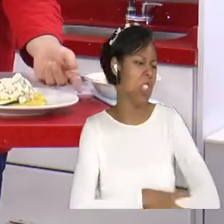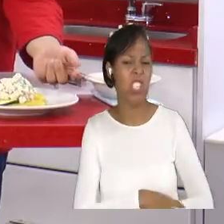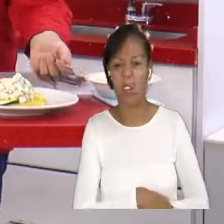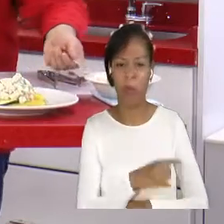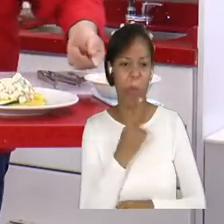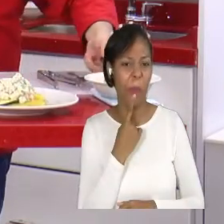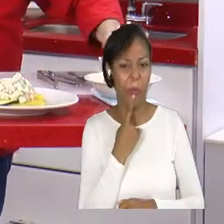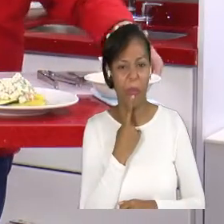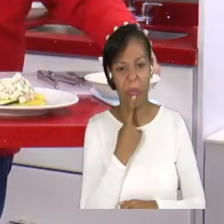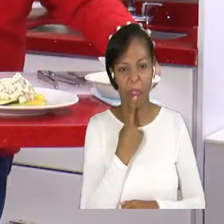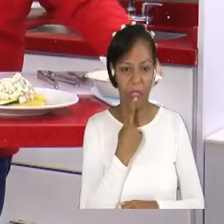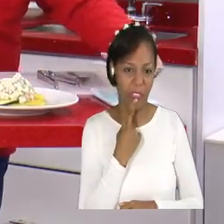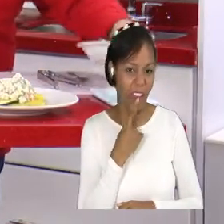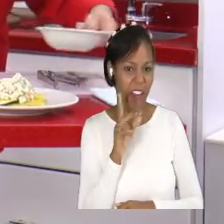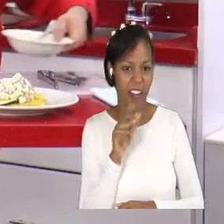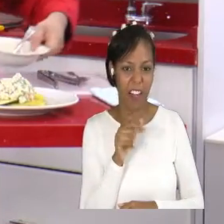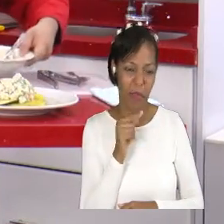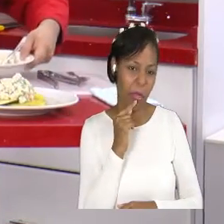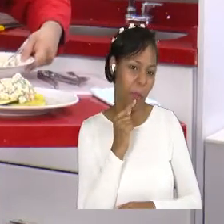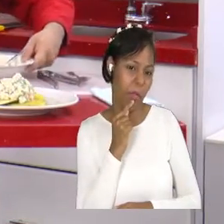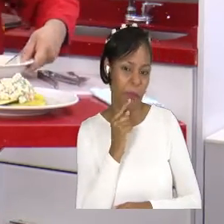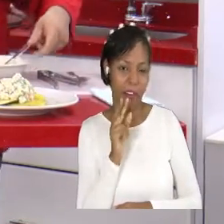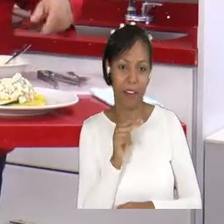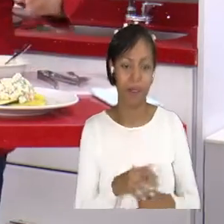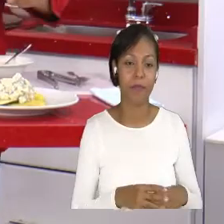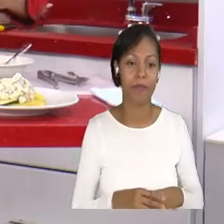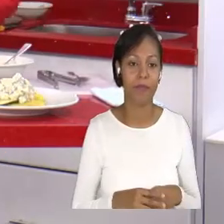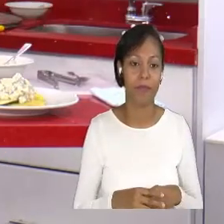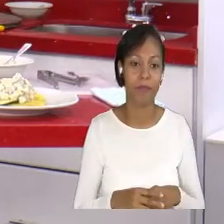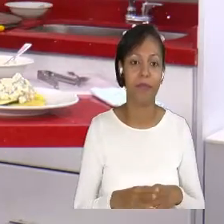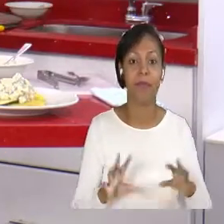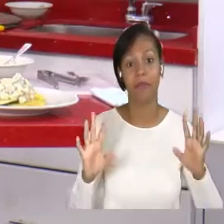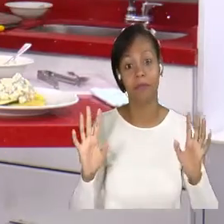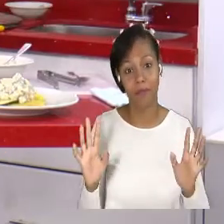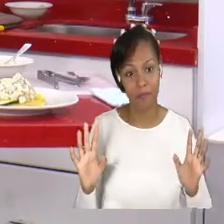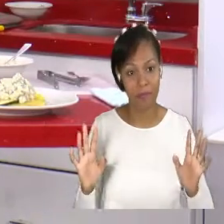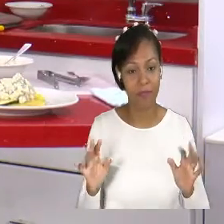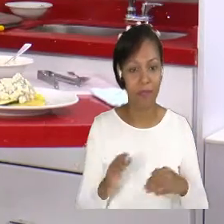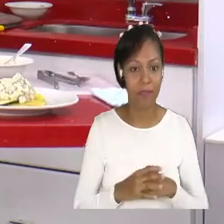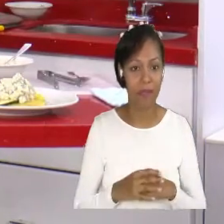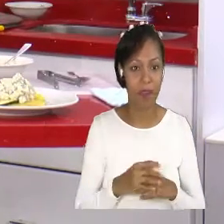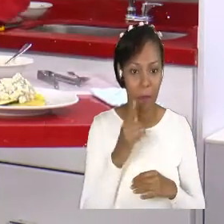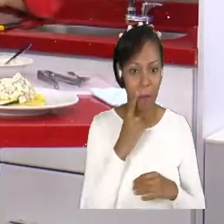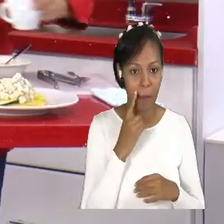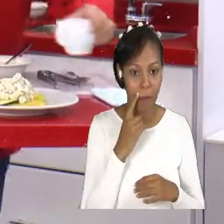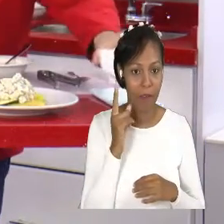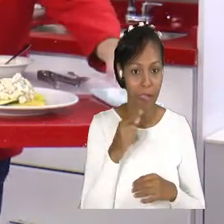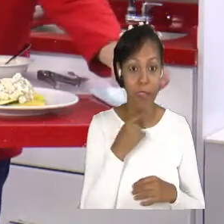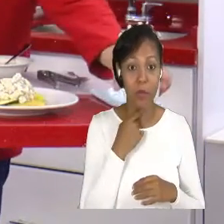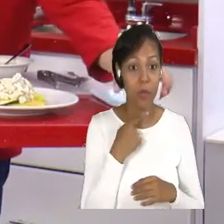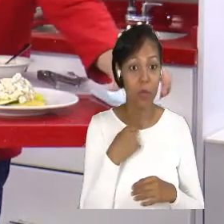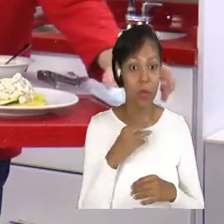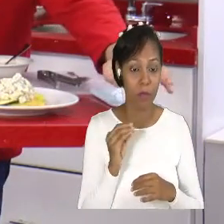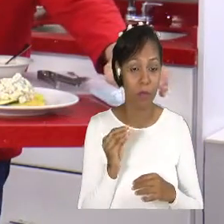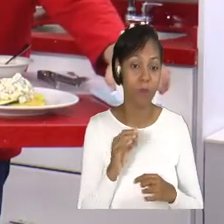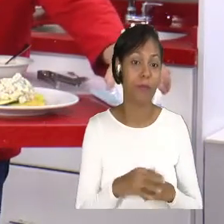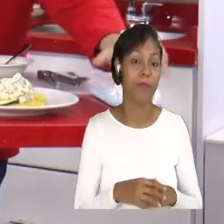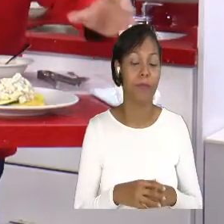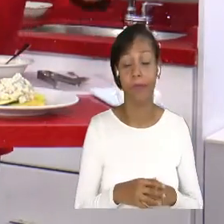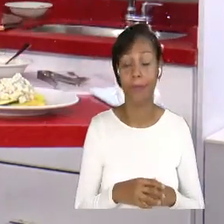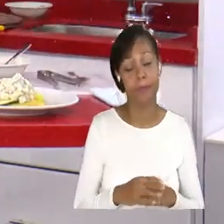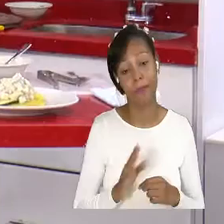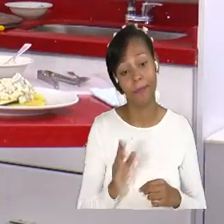raro, el pollo que yo hago queda sabiendo a raro, no sé qué, y la cuestión. Sin embargo, bueno, eso es porque mi papá es muy chochito en ese sentido, ¿no? No me estoy justificando.